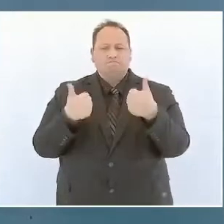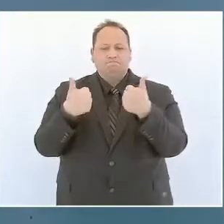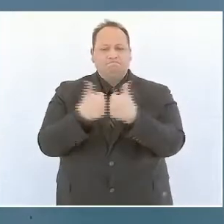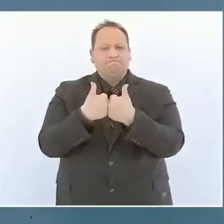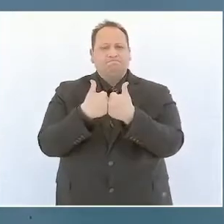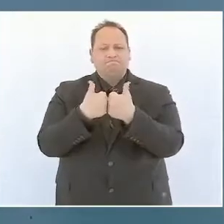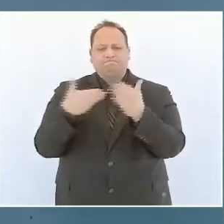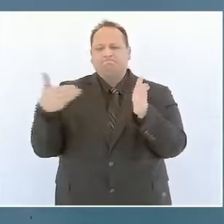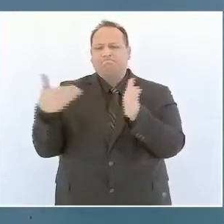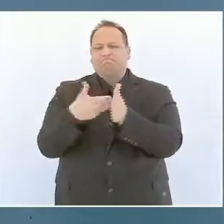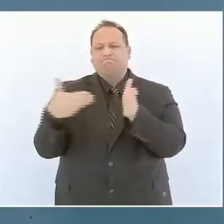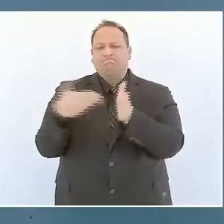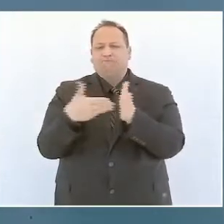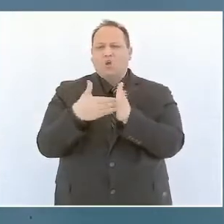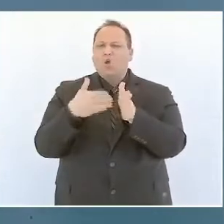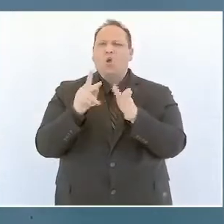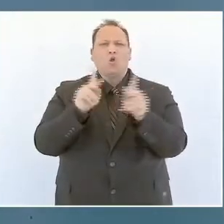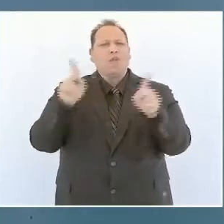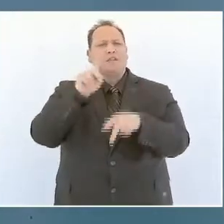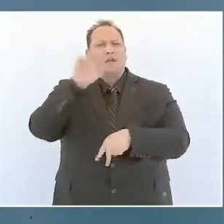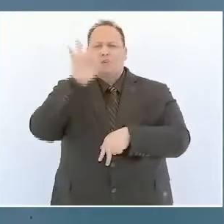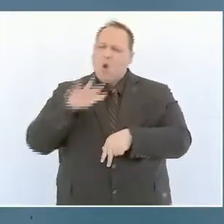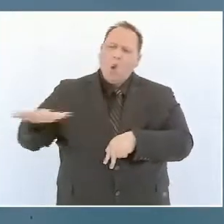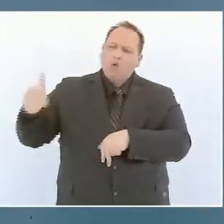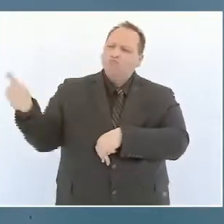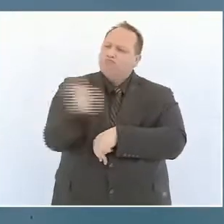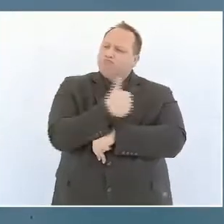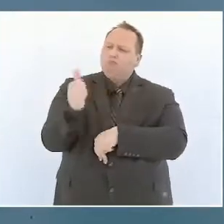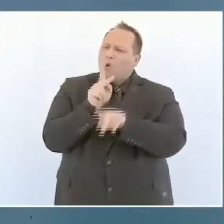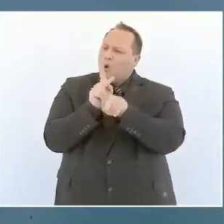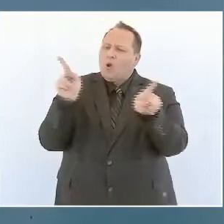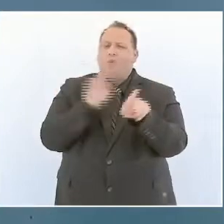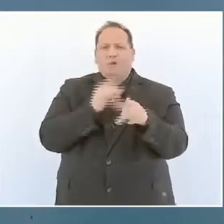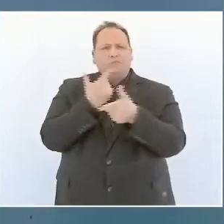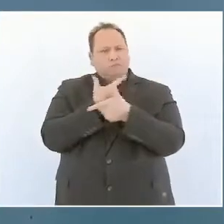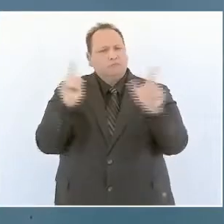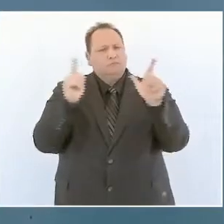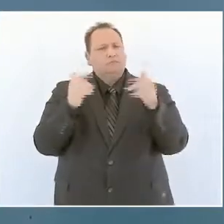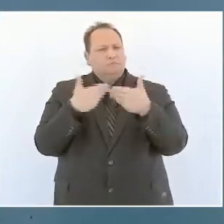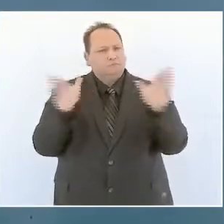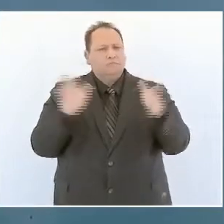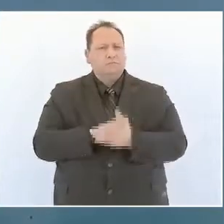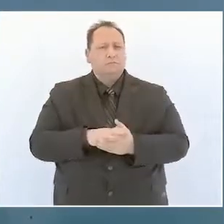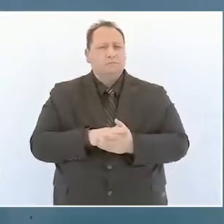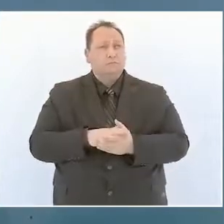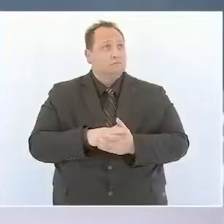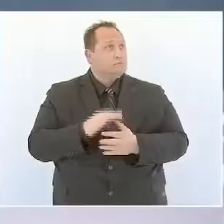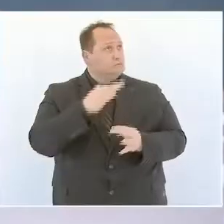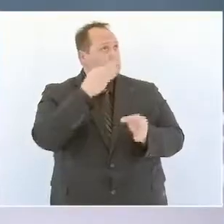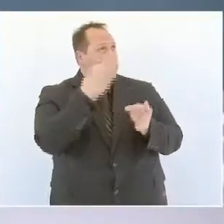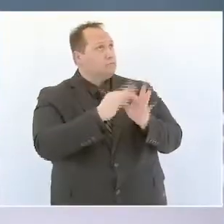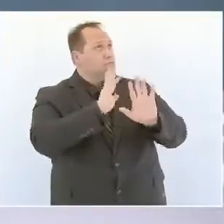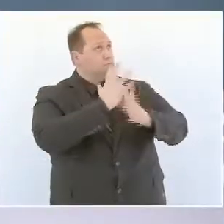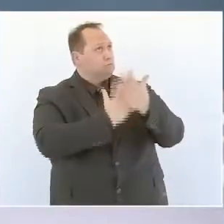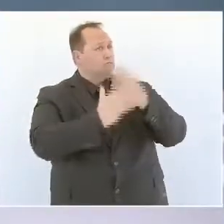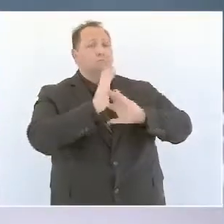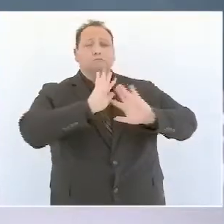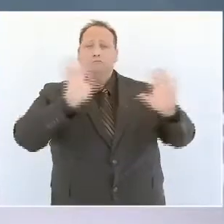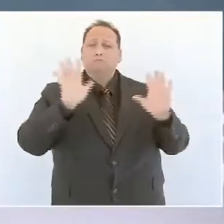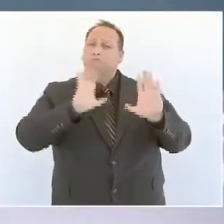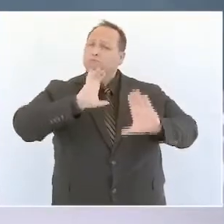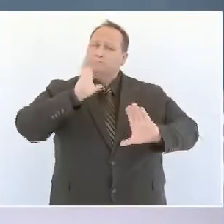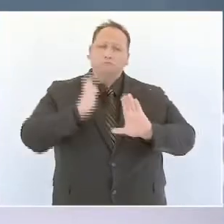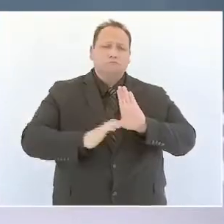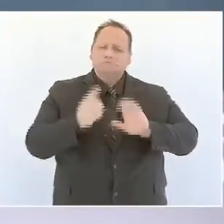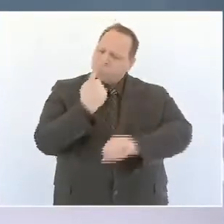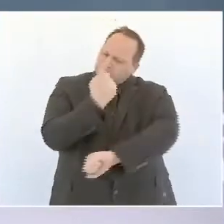abra por entero, por completo la frontera. Y ya cumplimos, ya se